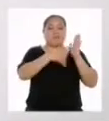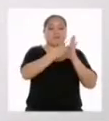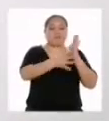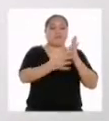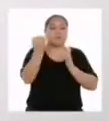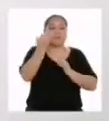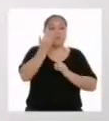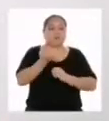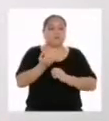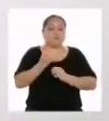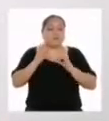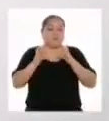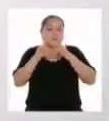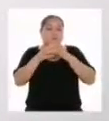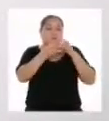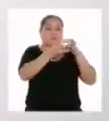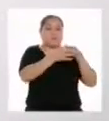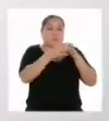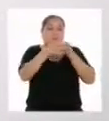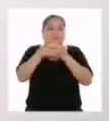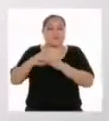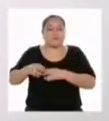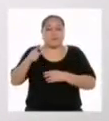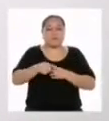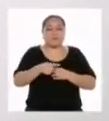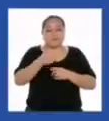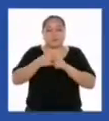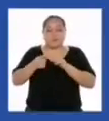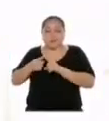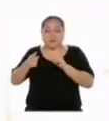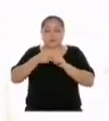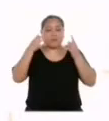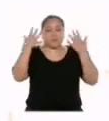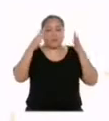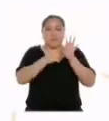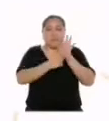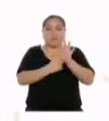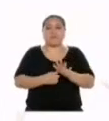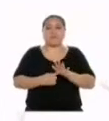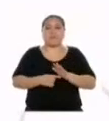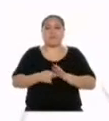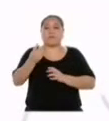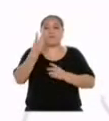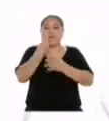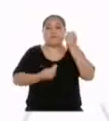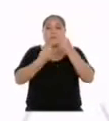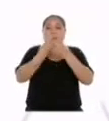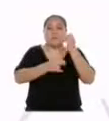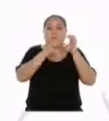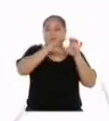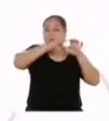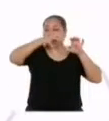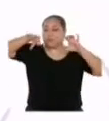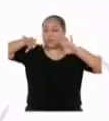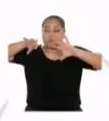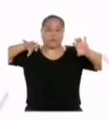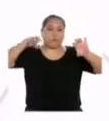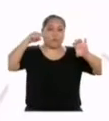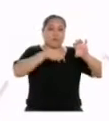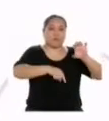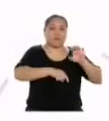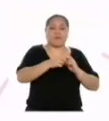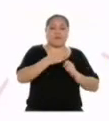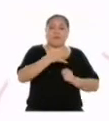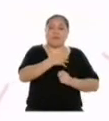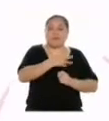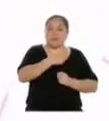gráfico circular, con las diferencias que ya hemos mostrado. En ambos casos, tanto para la variable